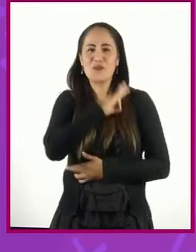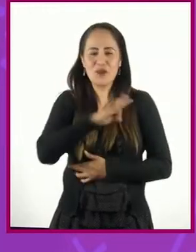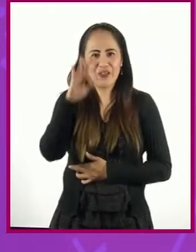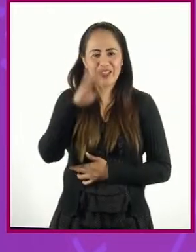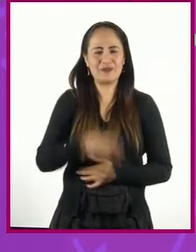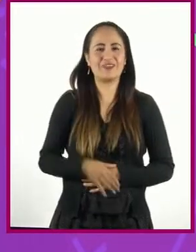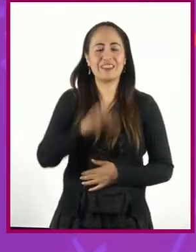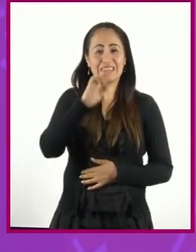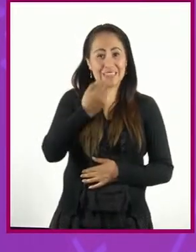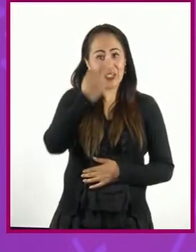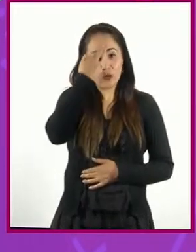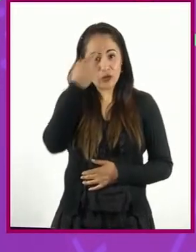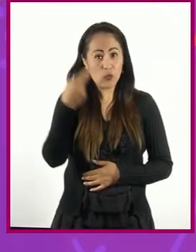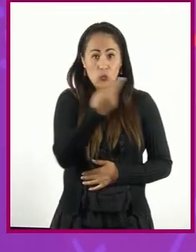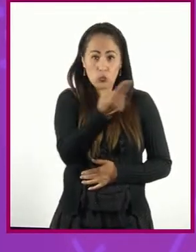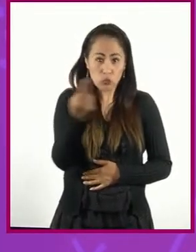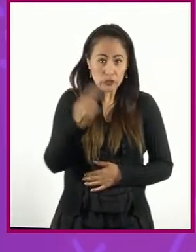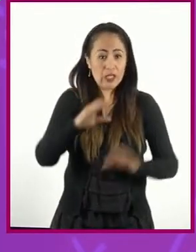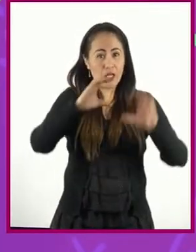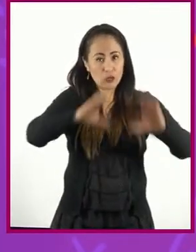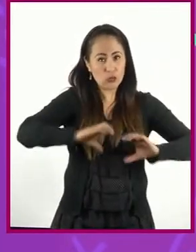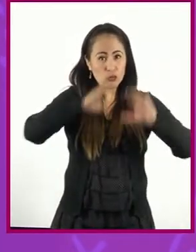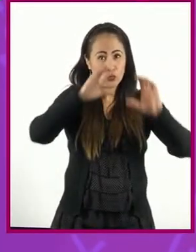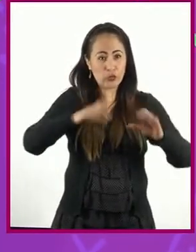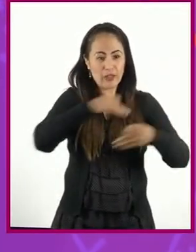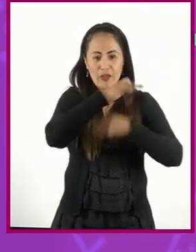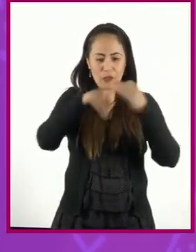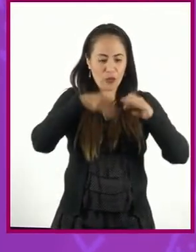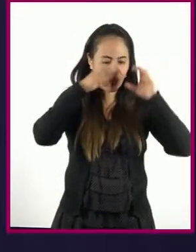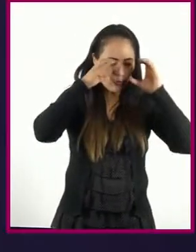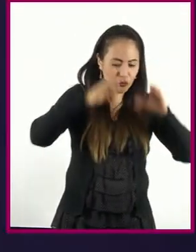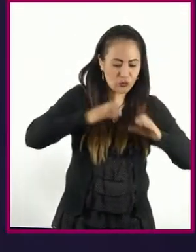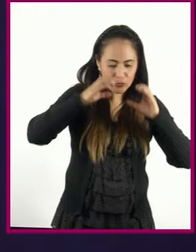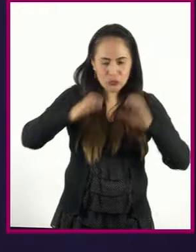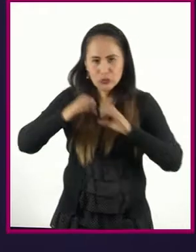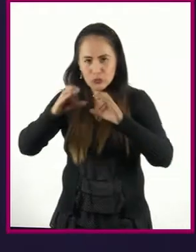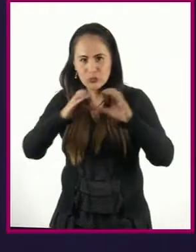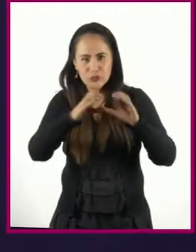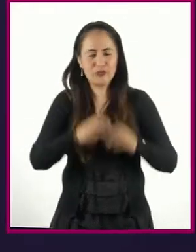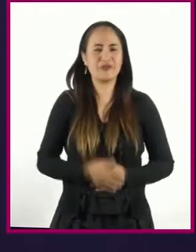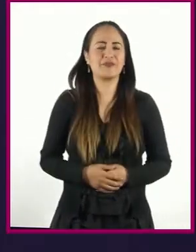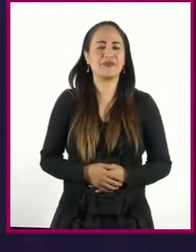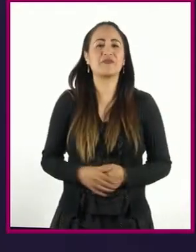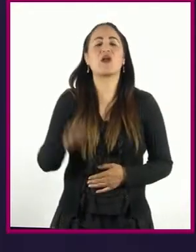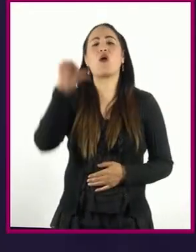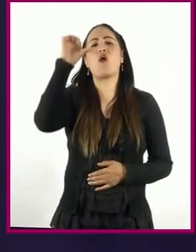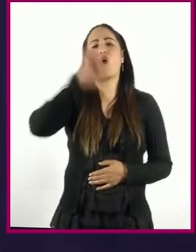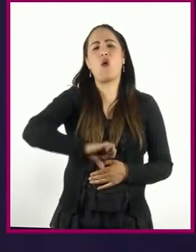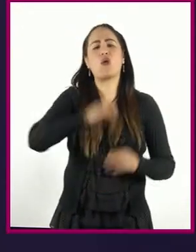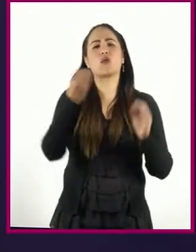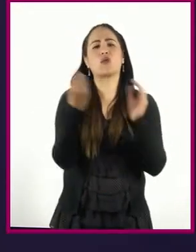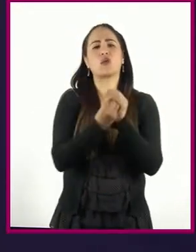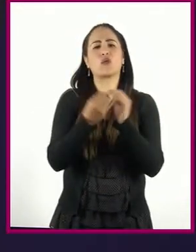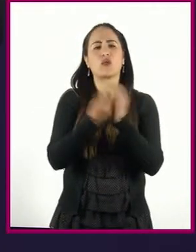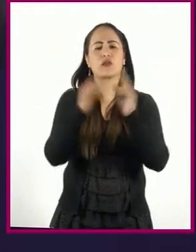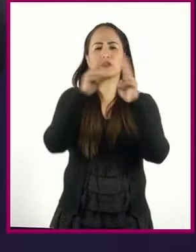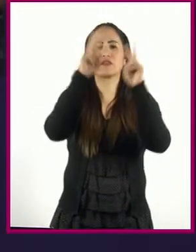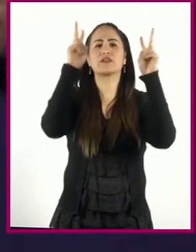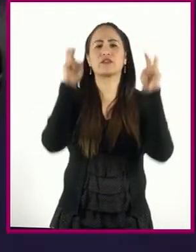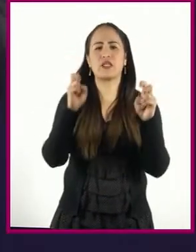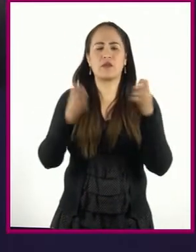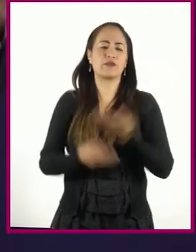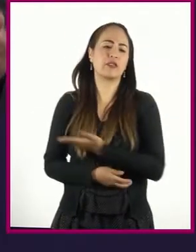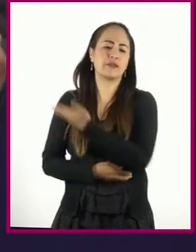que, si se cuidan ustedes, nos cuidamos todos. En esta sesión, titulada